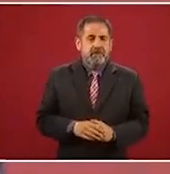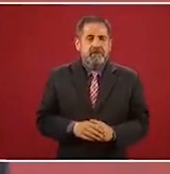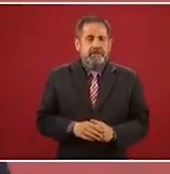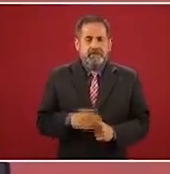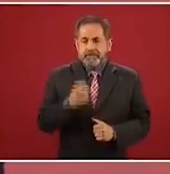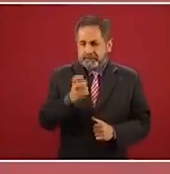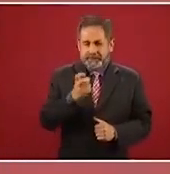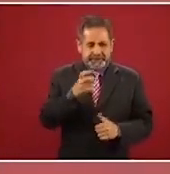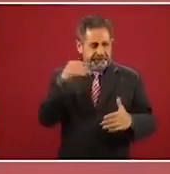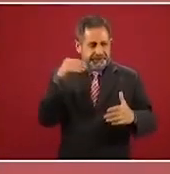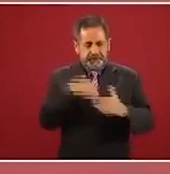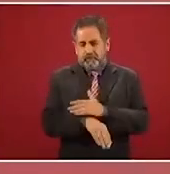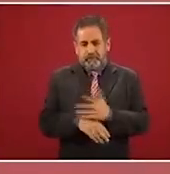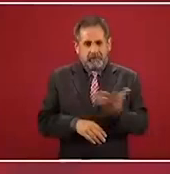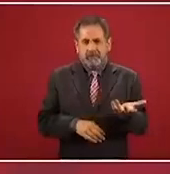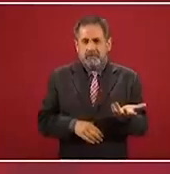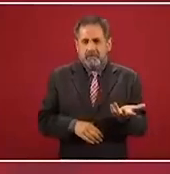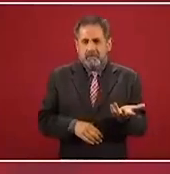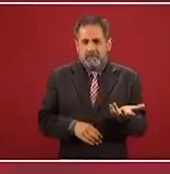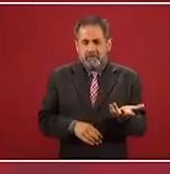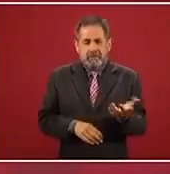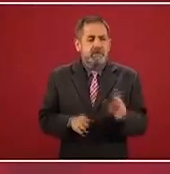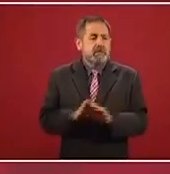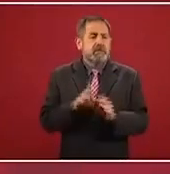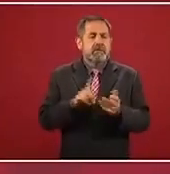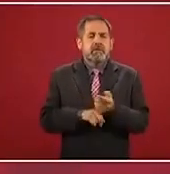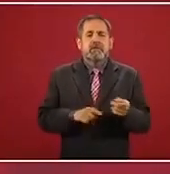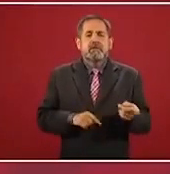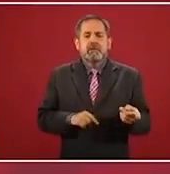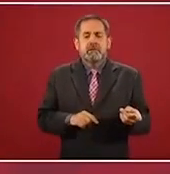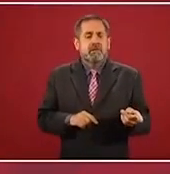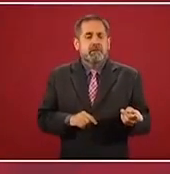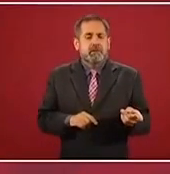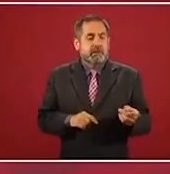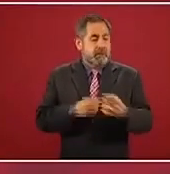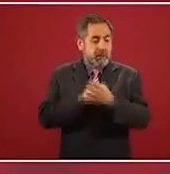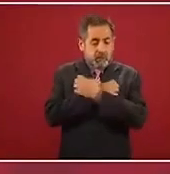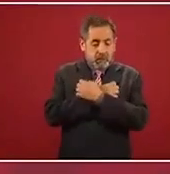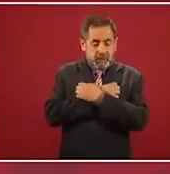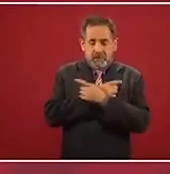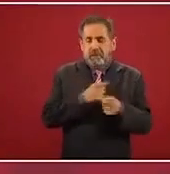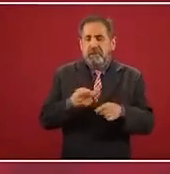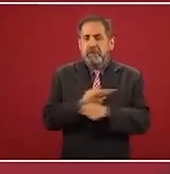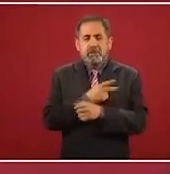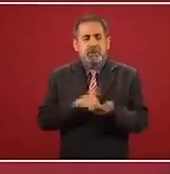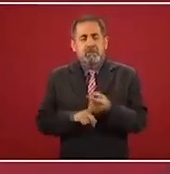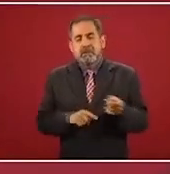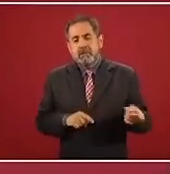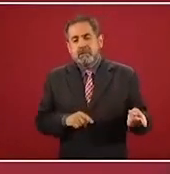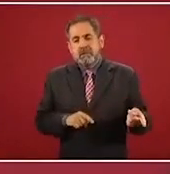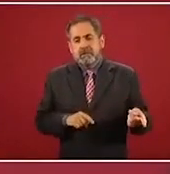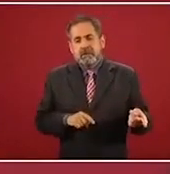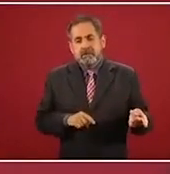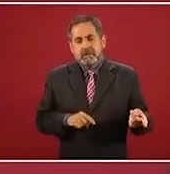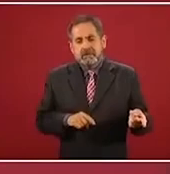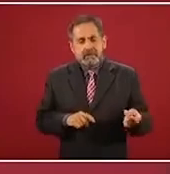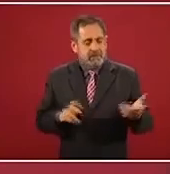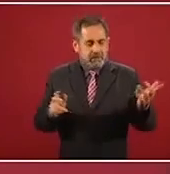eso es un fracaso. En el caso de la educación, ¿qué sucedió?